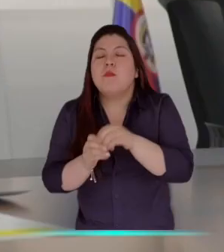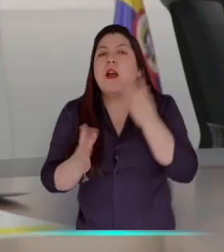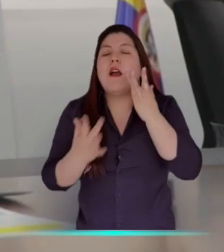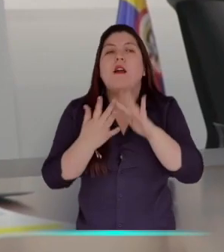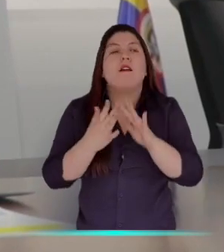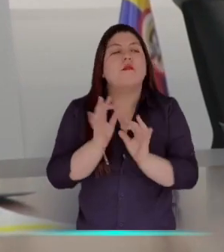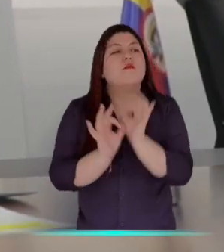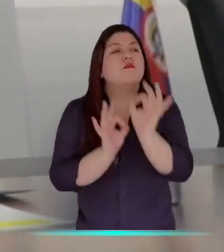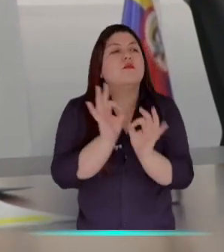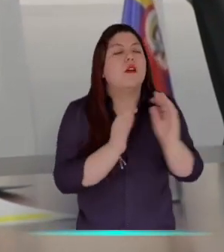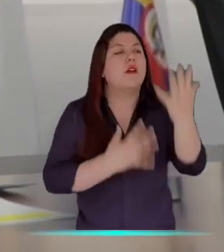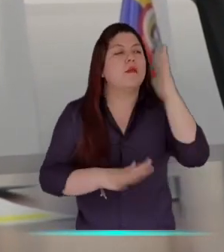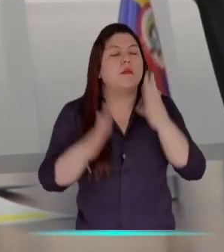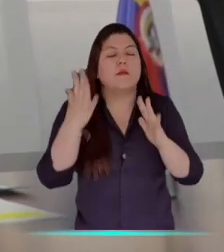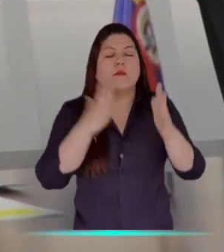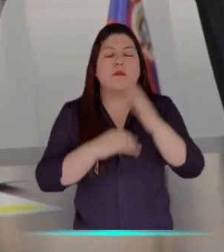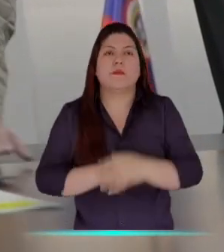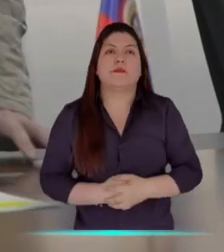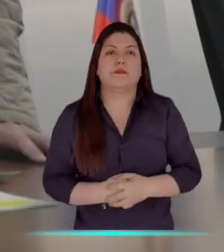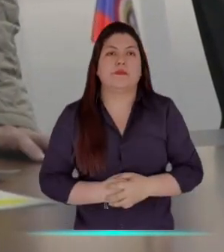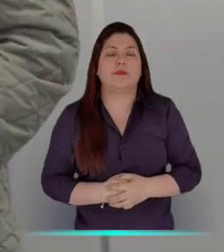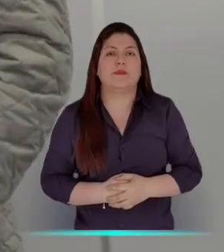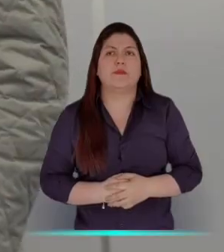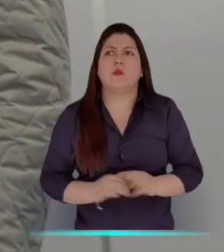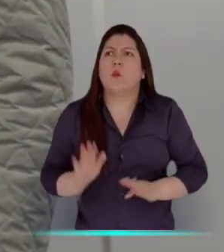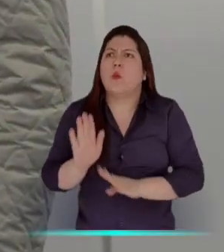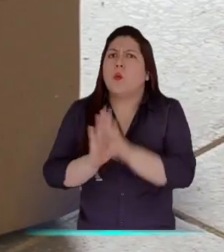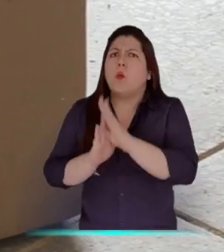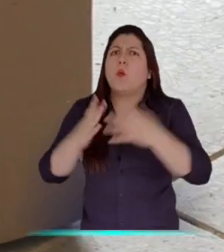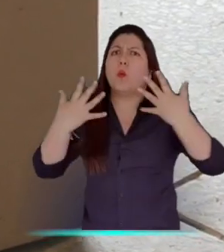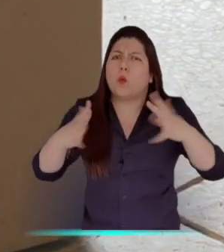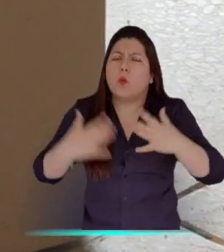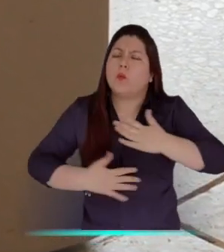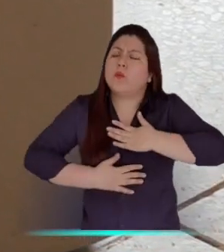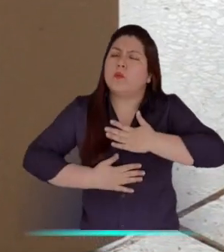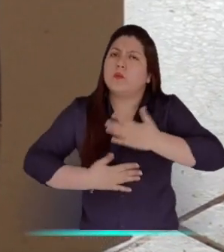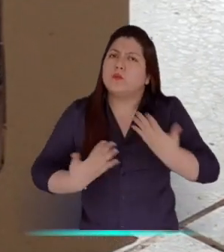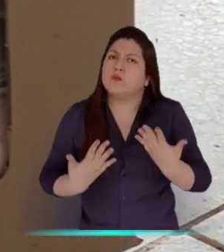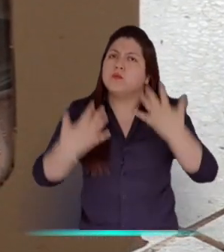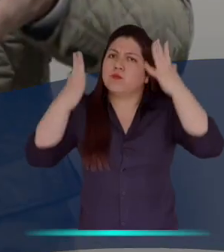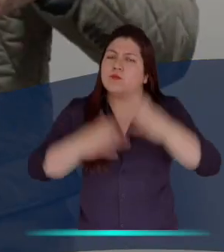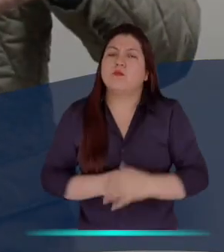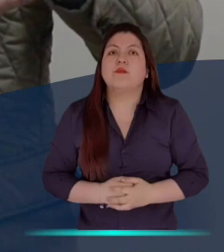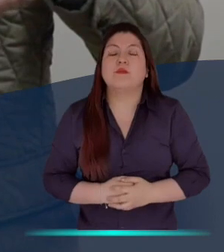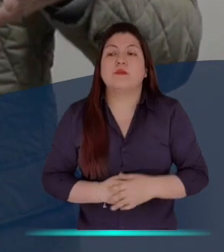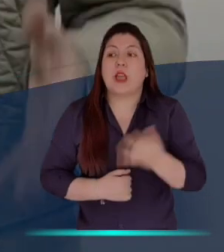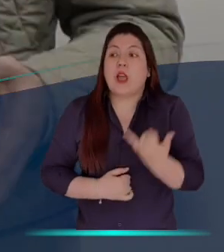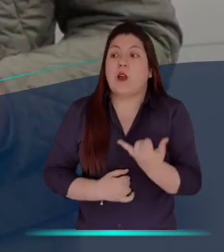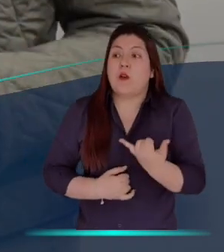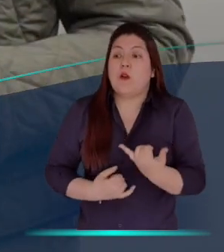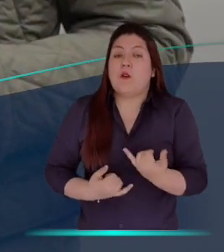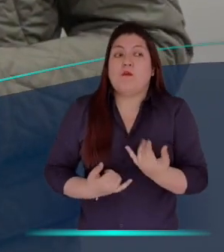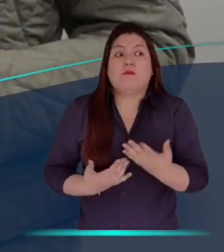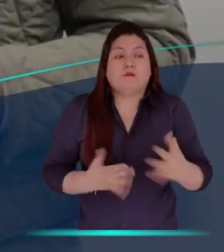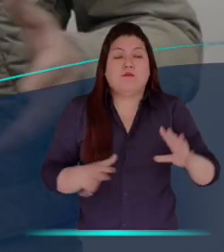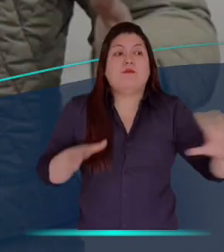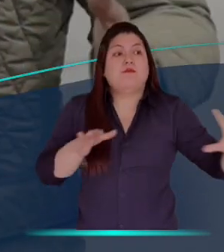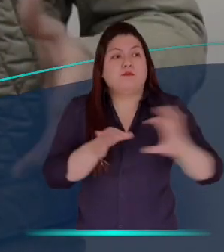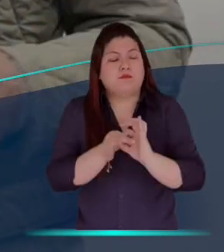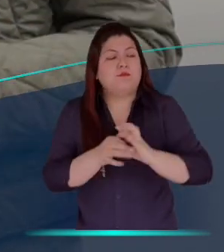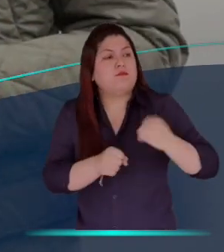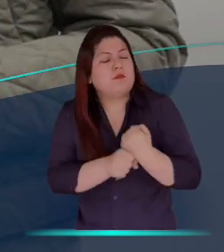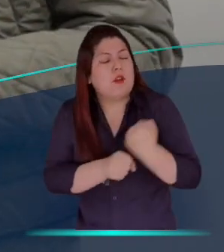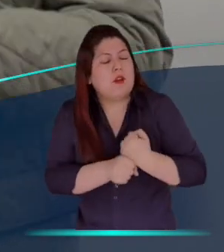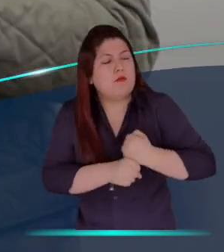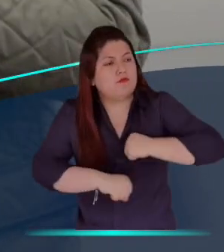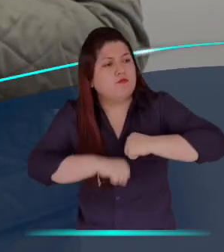Electoral aprobó el plan de manejo ambiental. Vamos a contar con la asesoría técnica del Ministerio. Un gran avance, una felicitación muy grande y ahora